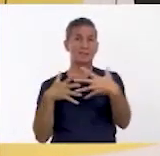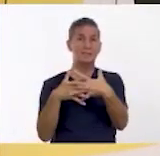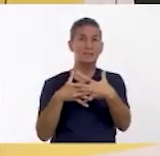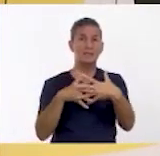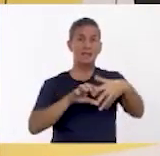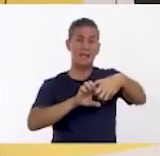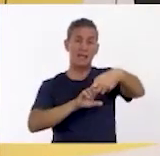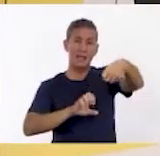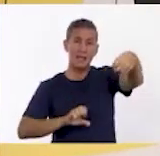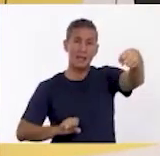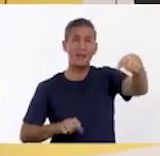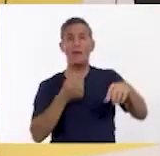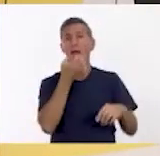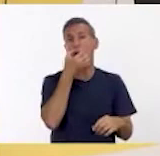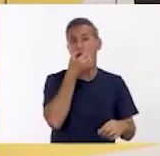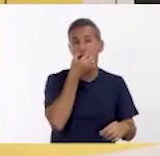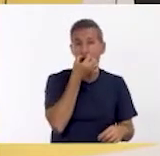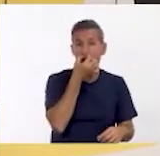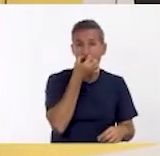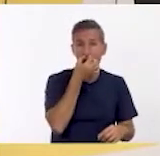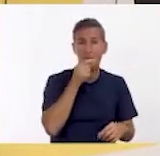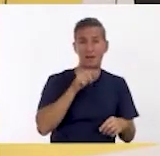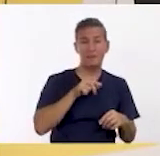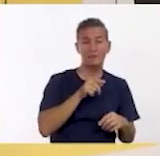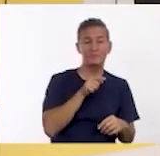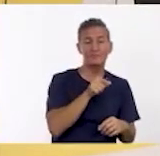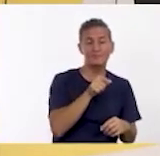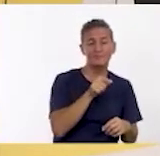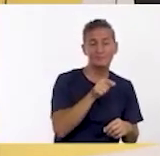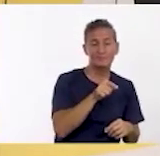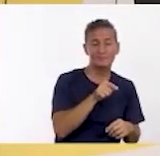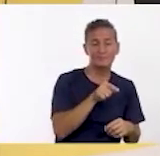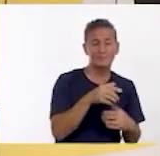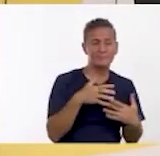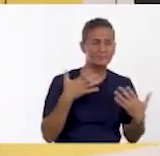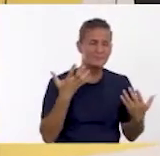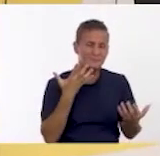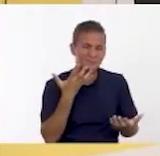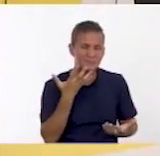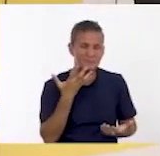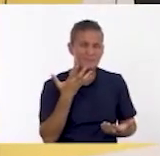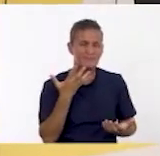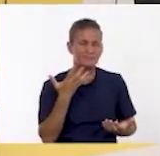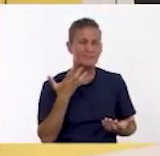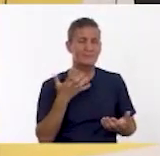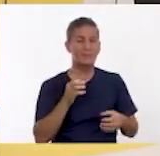que relacionamos cuando hablamos del mapa de África, que entre ellos están,